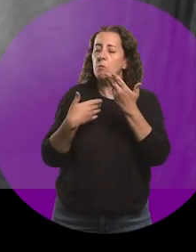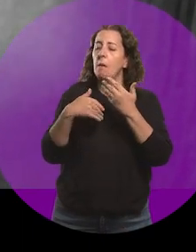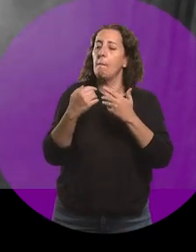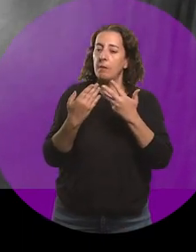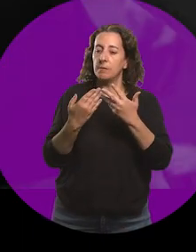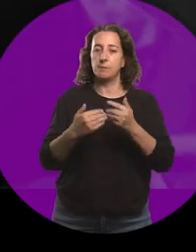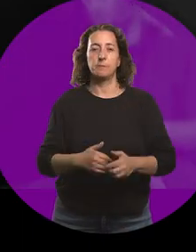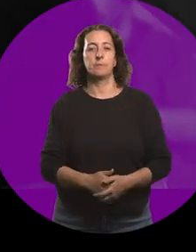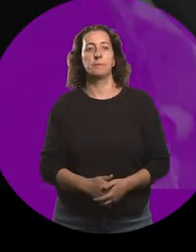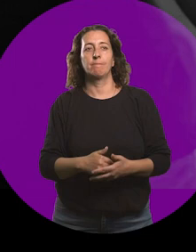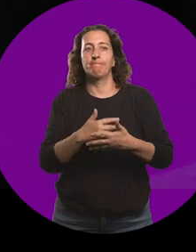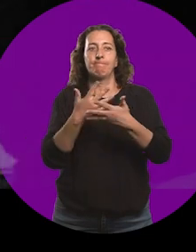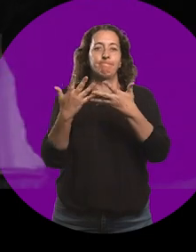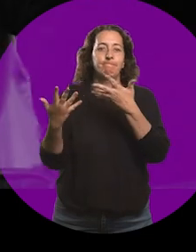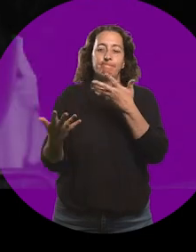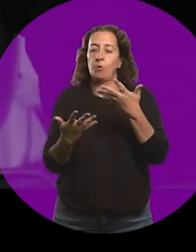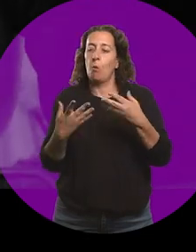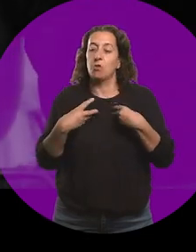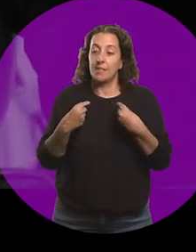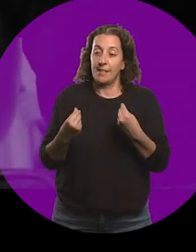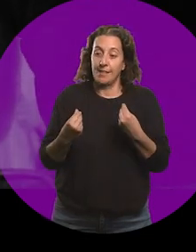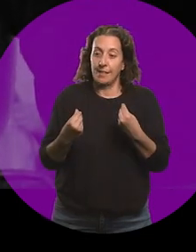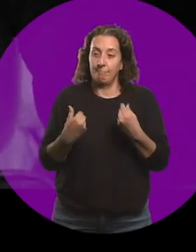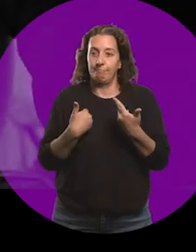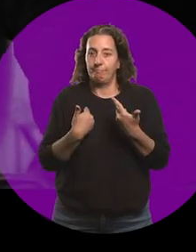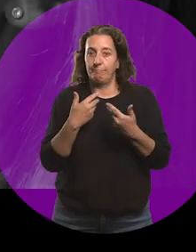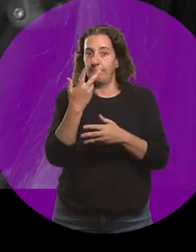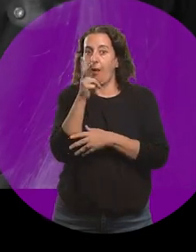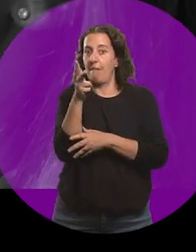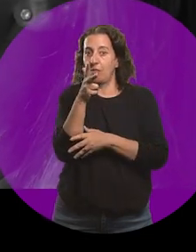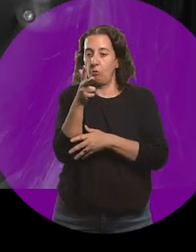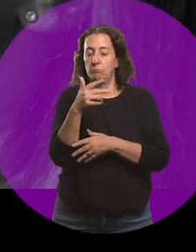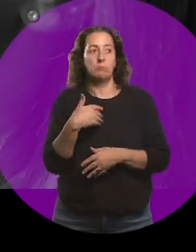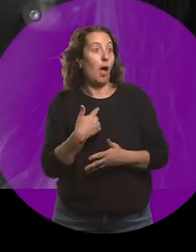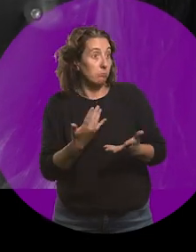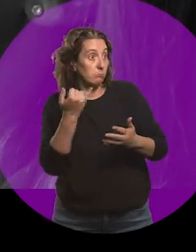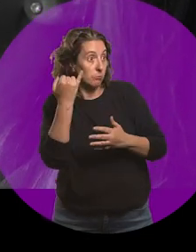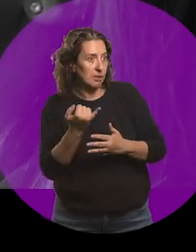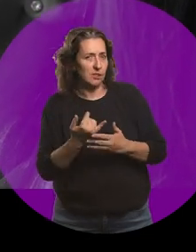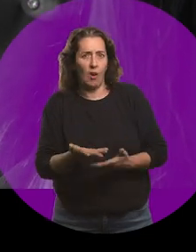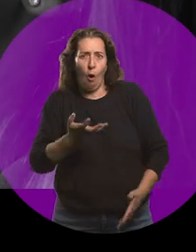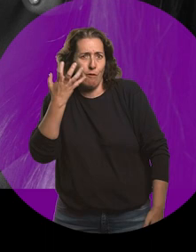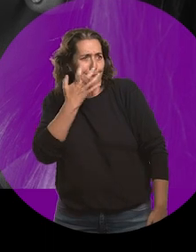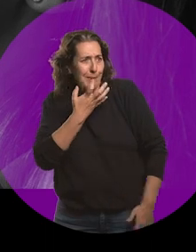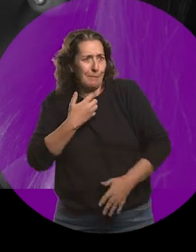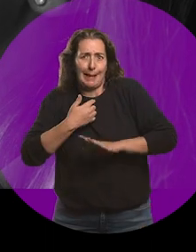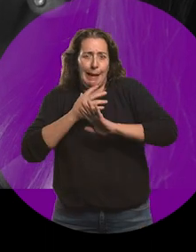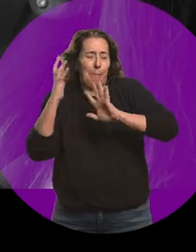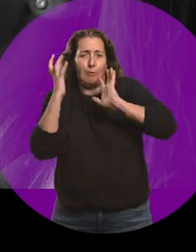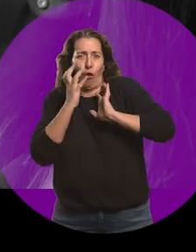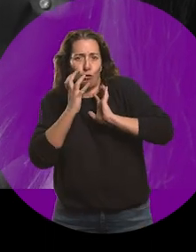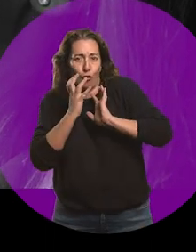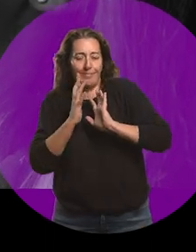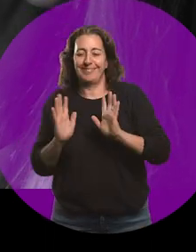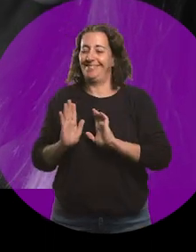Martín con respecto a cómo te sentiste en la grabación. Y si ahí digo, paf, horrible, la va a espantoso. Vende.